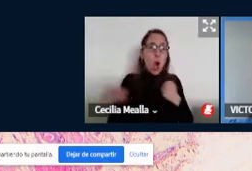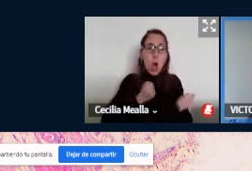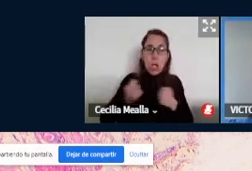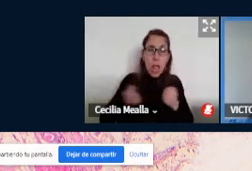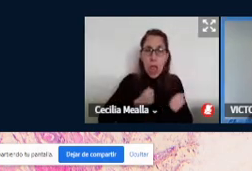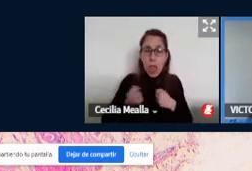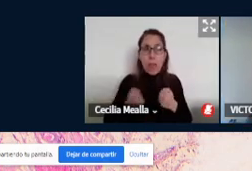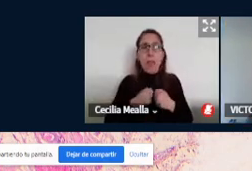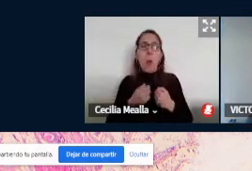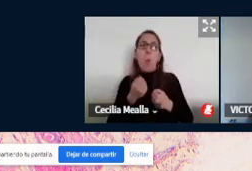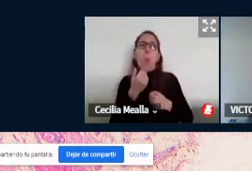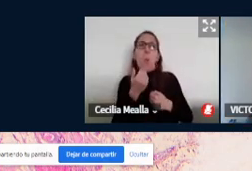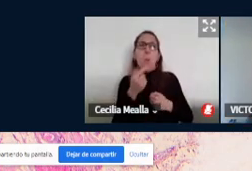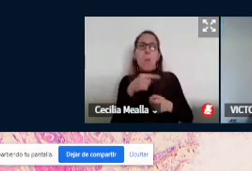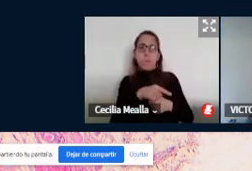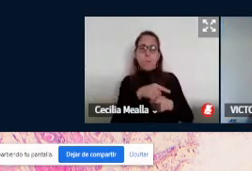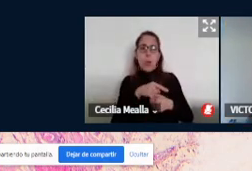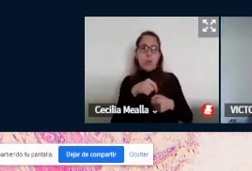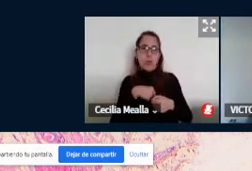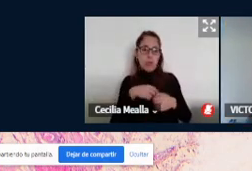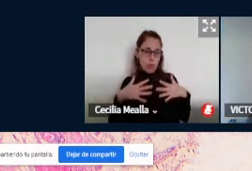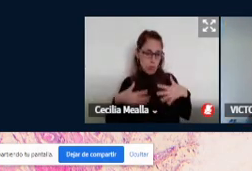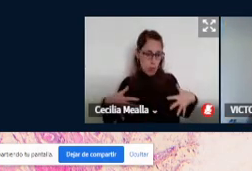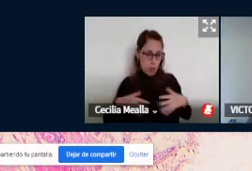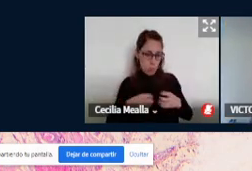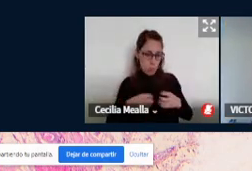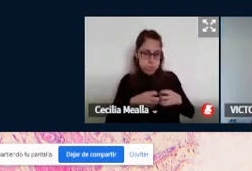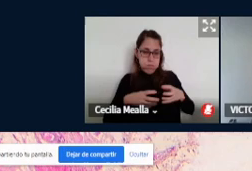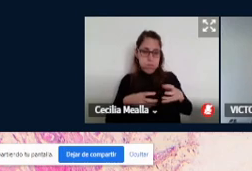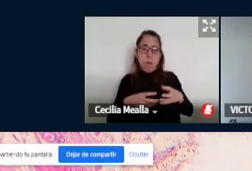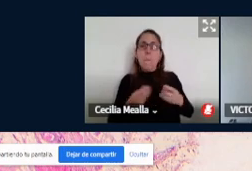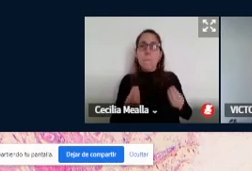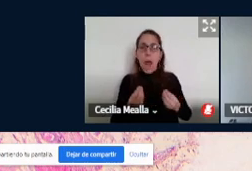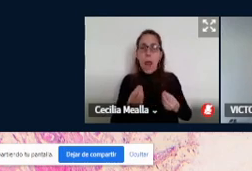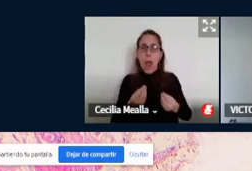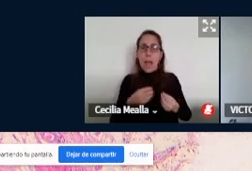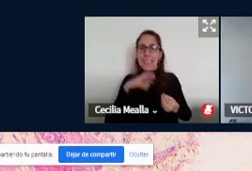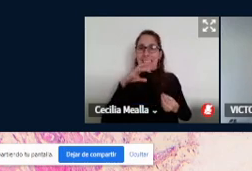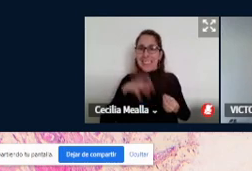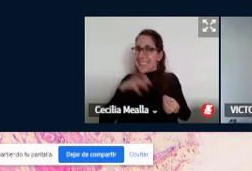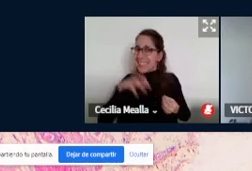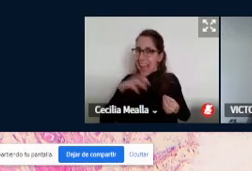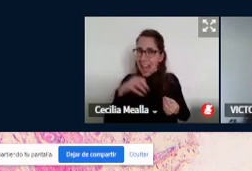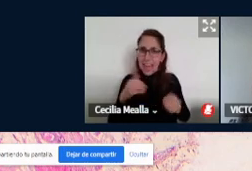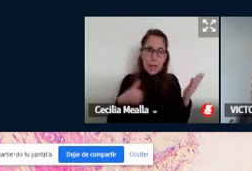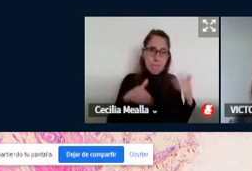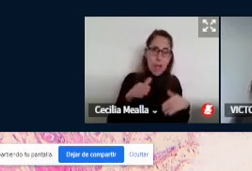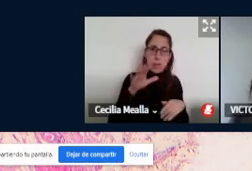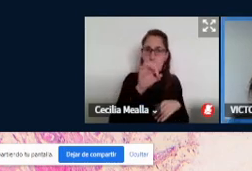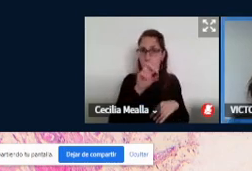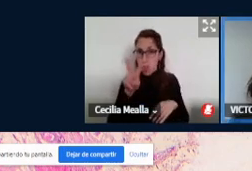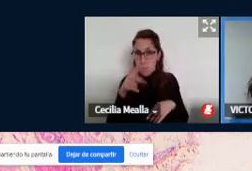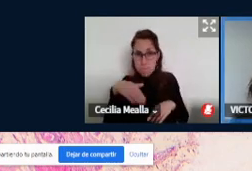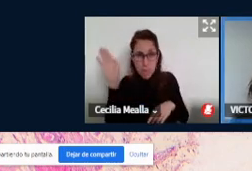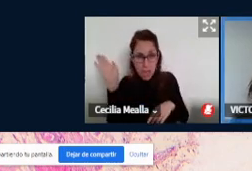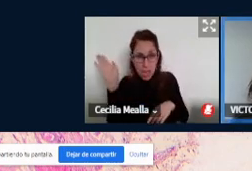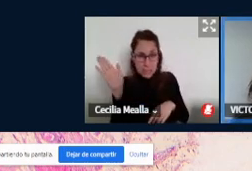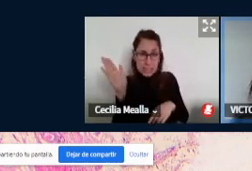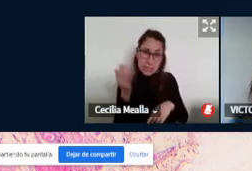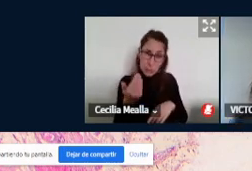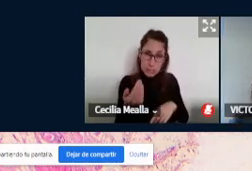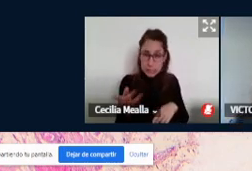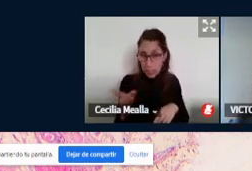que se vasculariza la zona para que haya más cantidad de sangre y más cantidad de oxígeno. Puede ser por A eso,